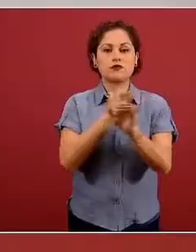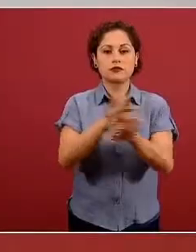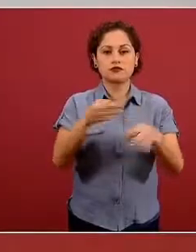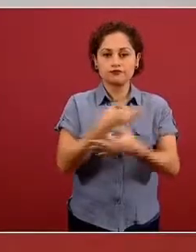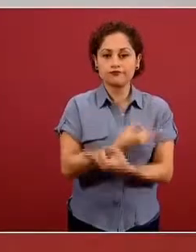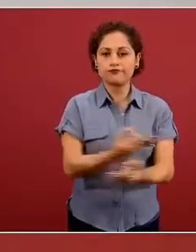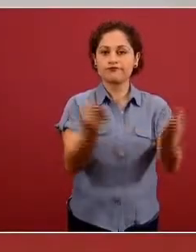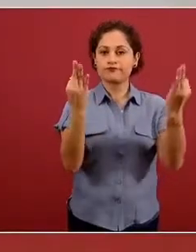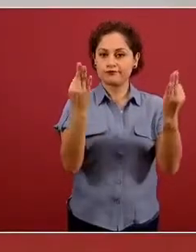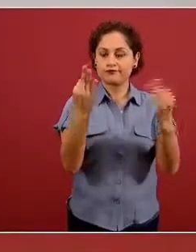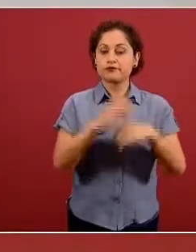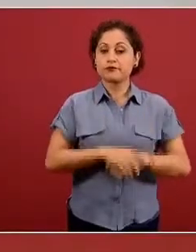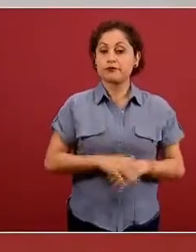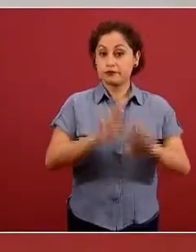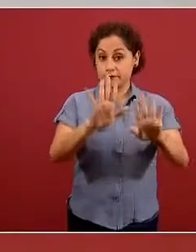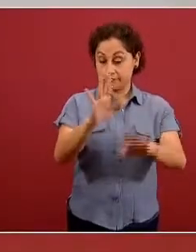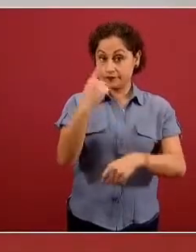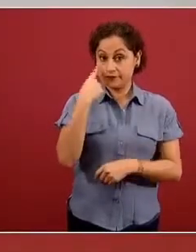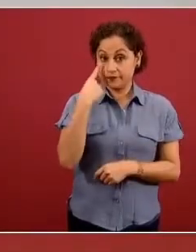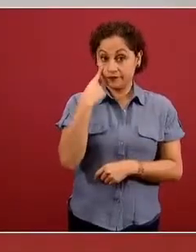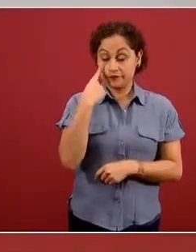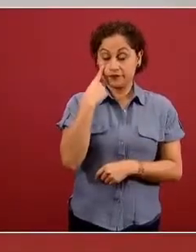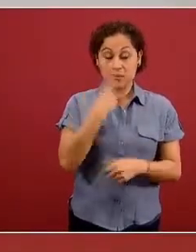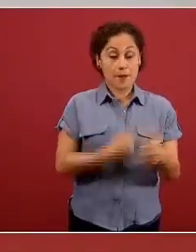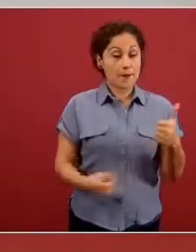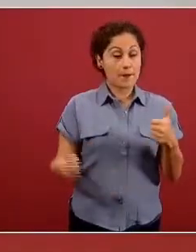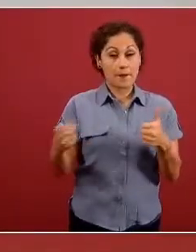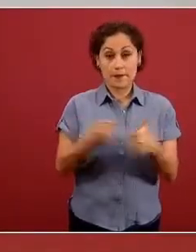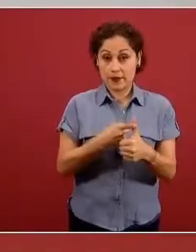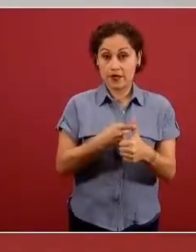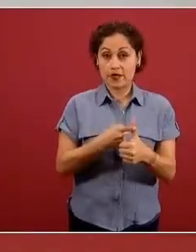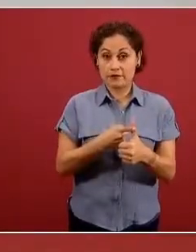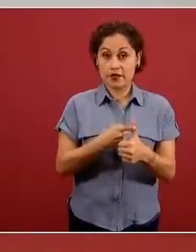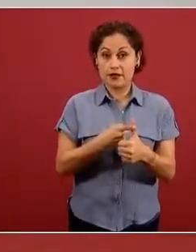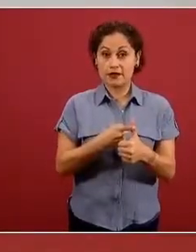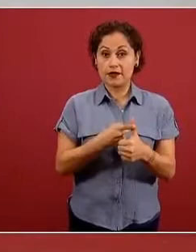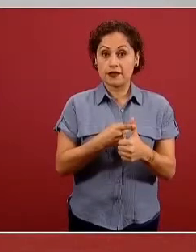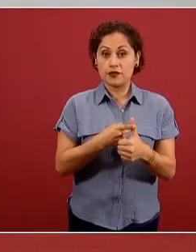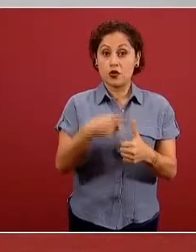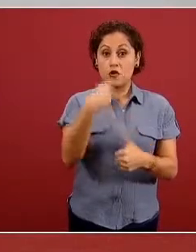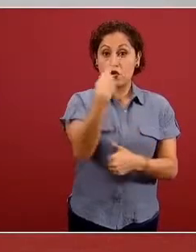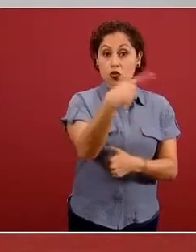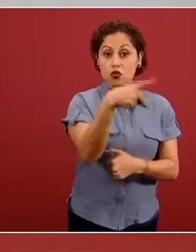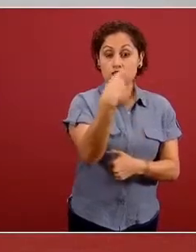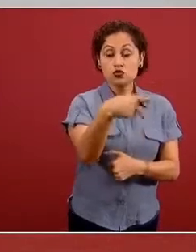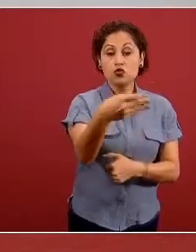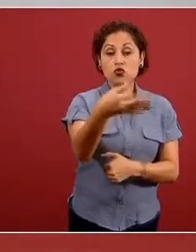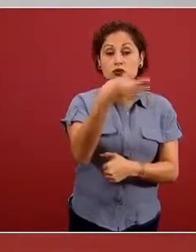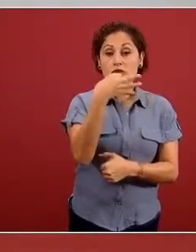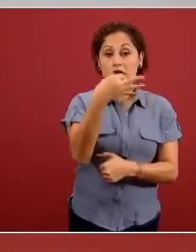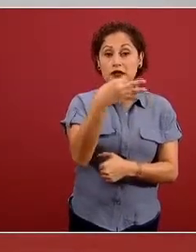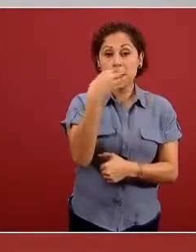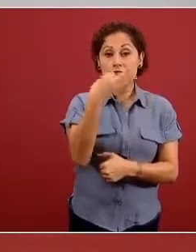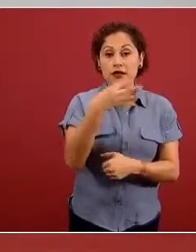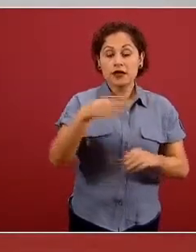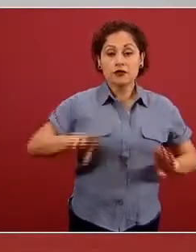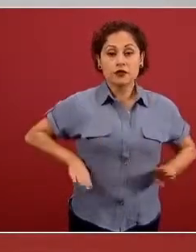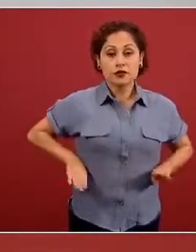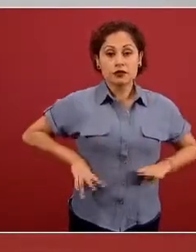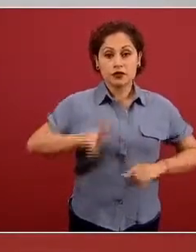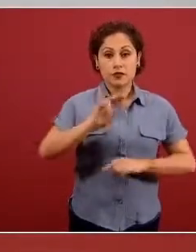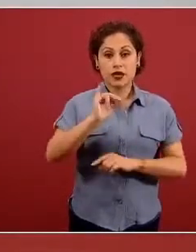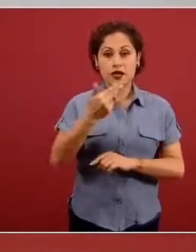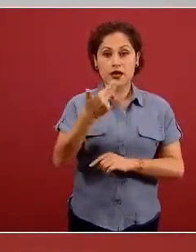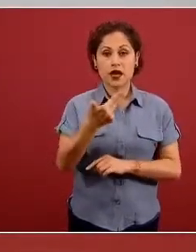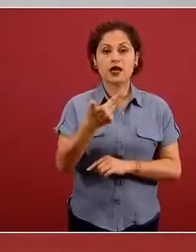mensaje es, número 1, necesitamos garantizar la continuidad del tratamiento de las personas que viven con VIH.